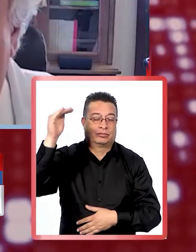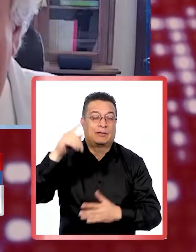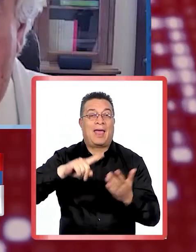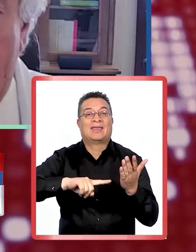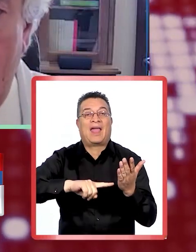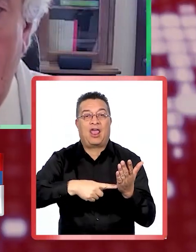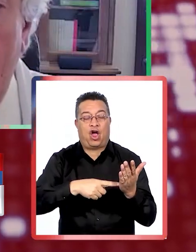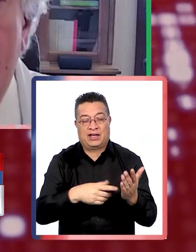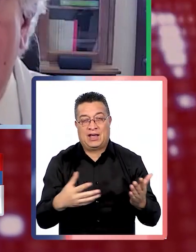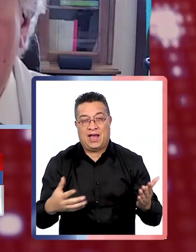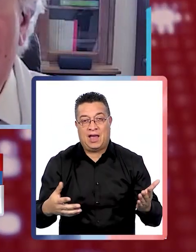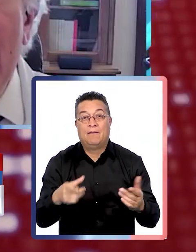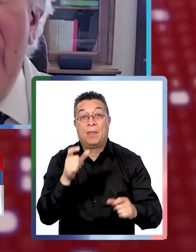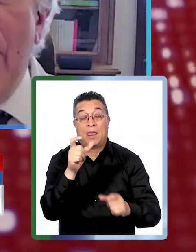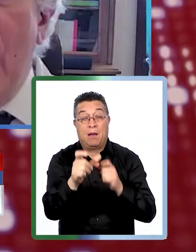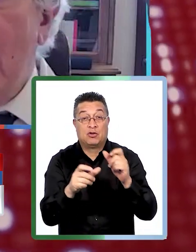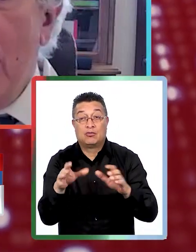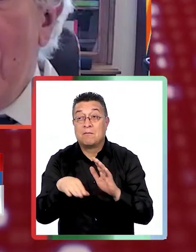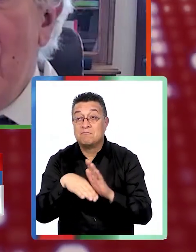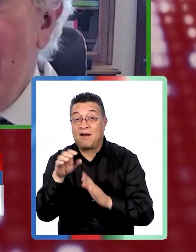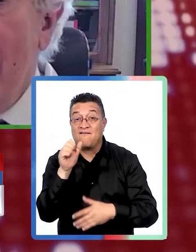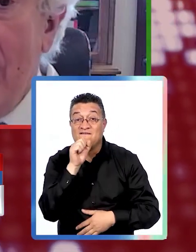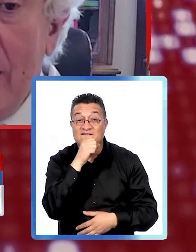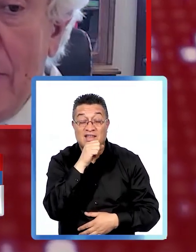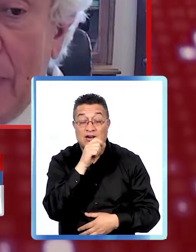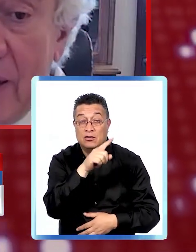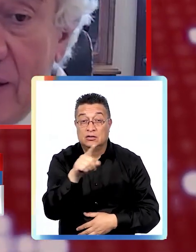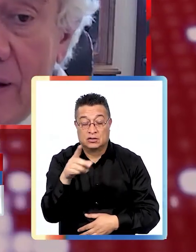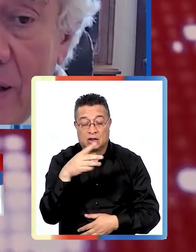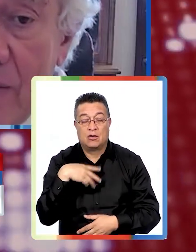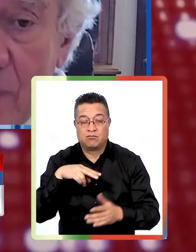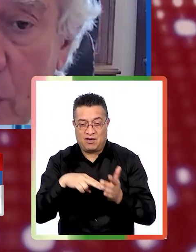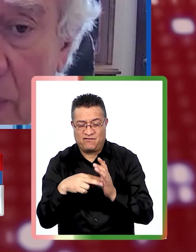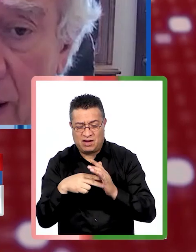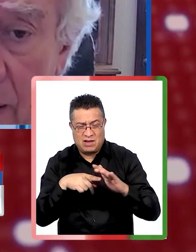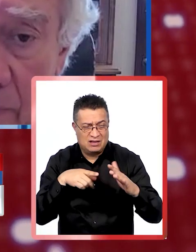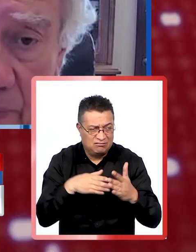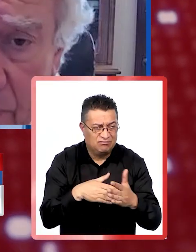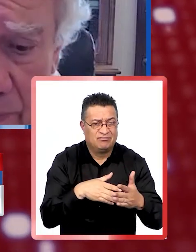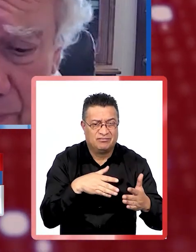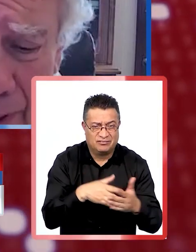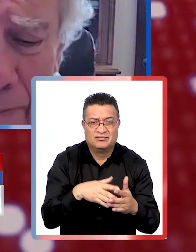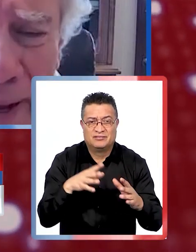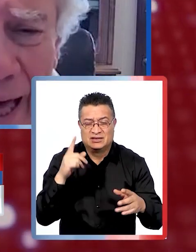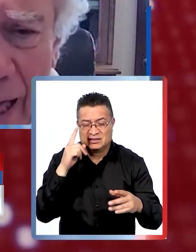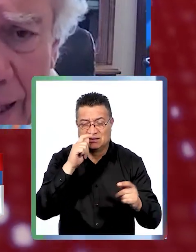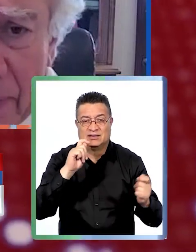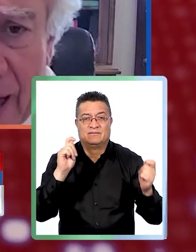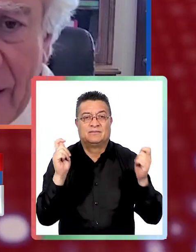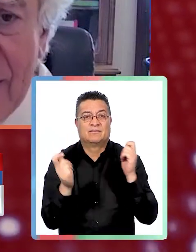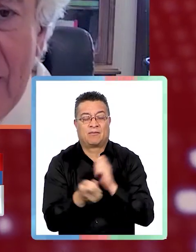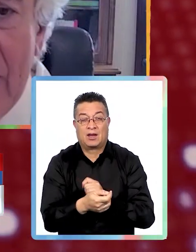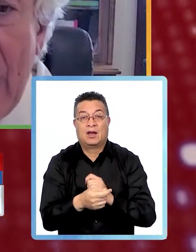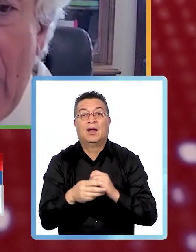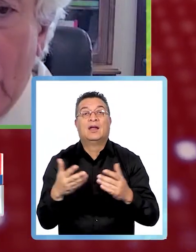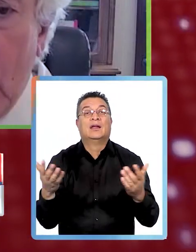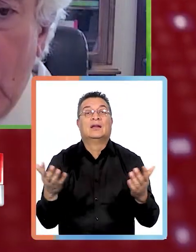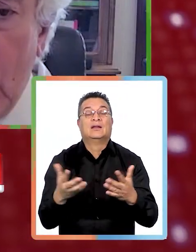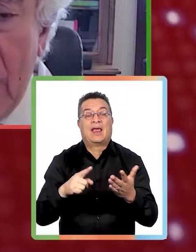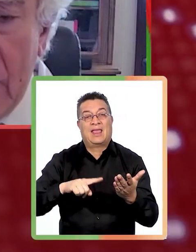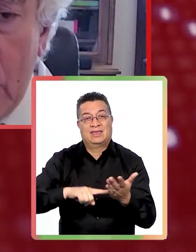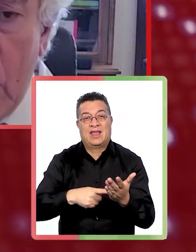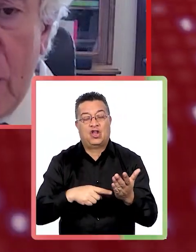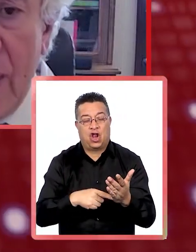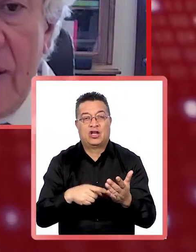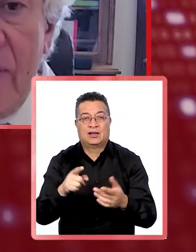alguna manera, de la tecnología. La población más vieja va a tener serias dificultades para adaptarse a todo